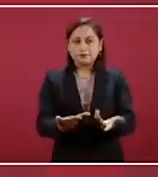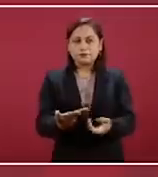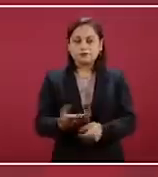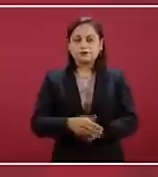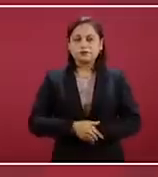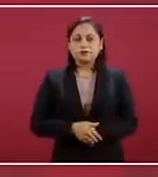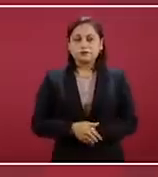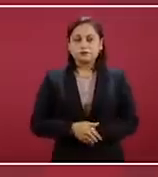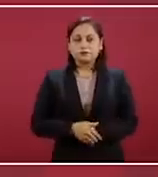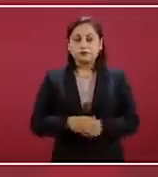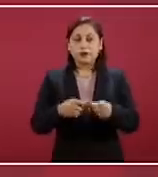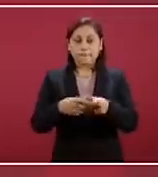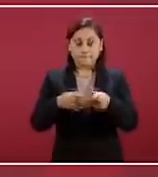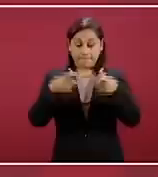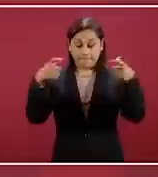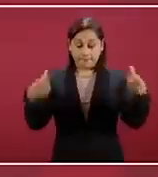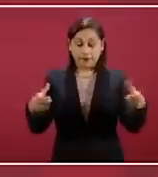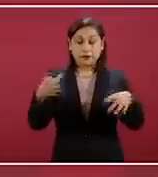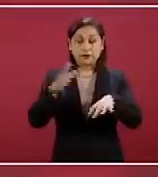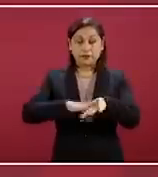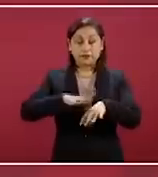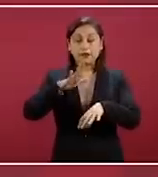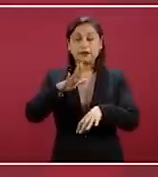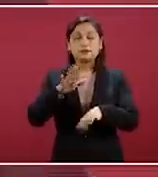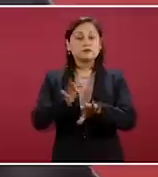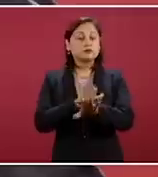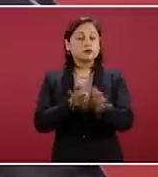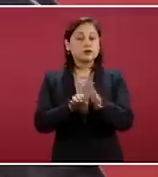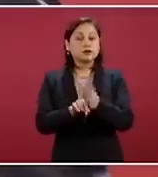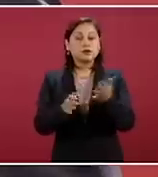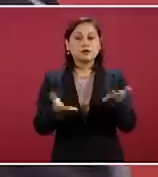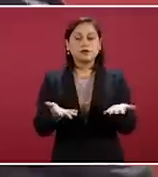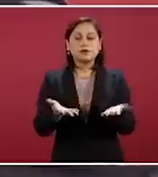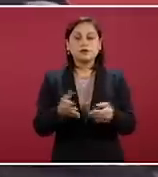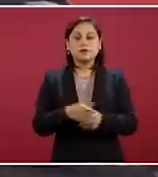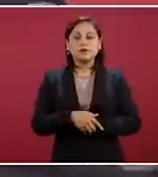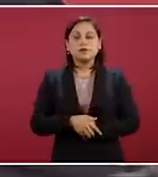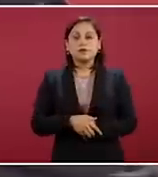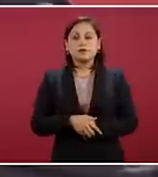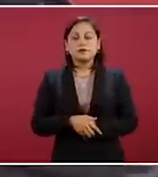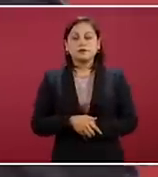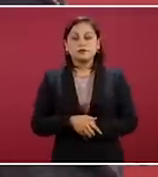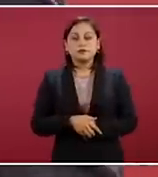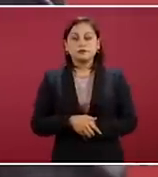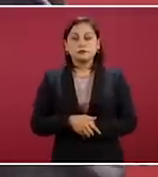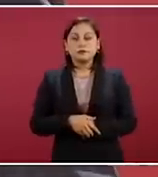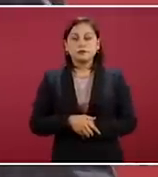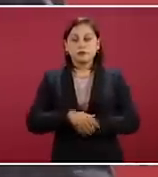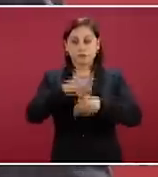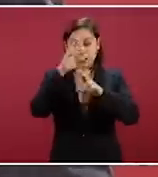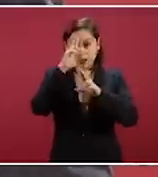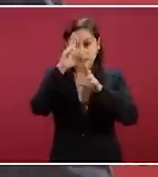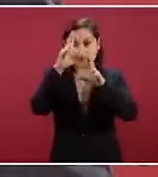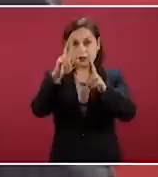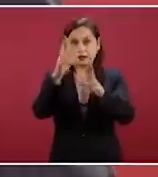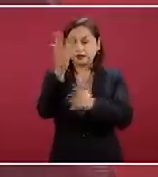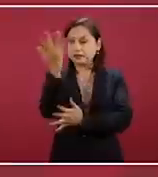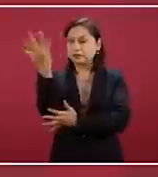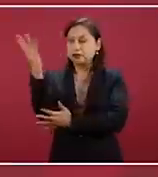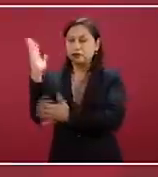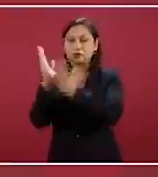círculo que tiene que ver con el respeto a la naturaleza,